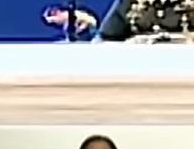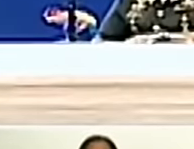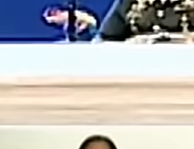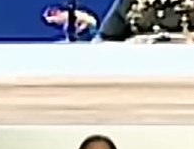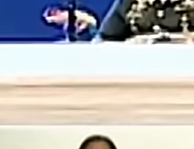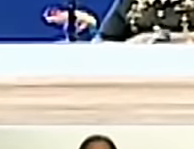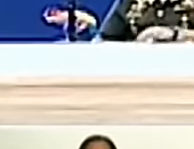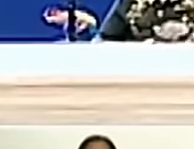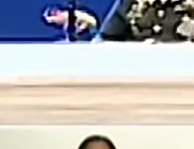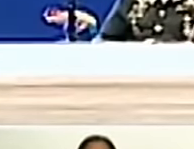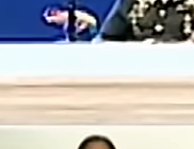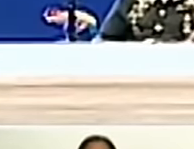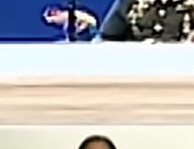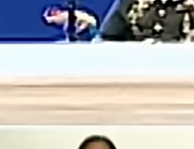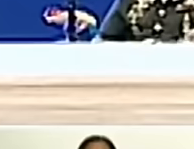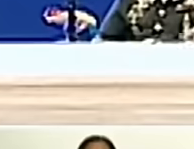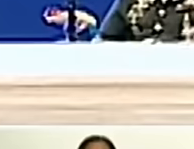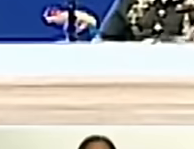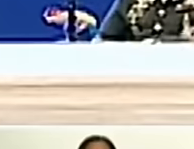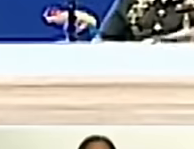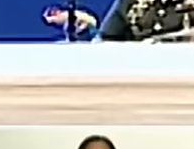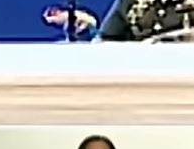1840,